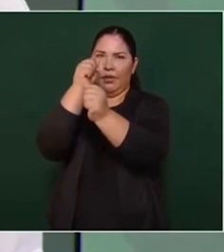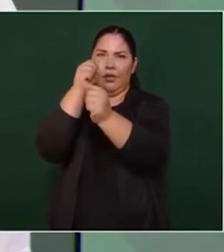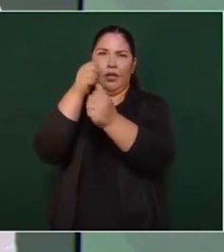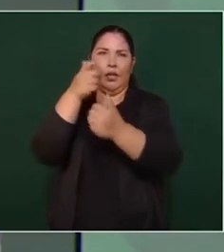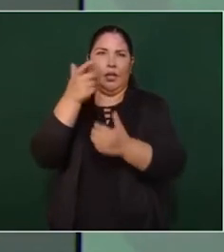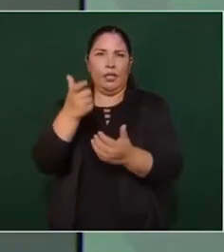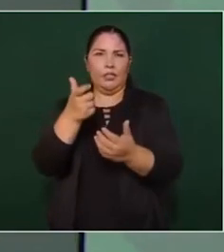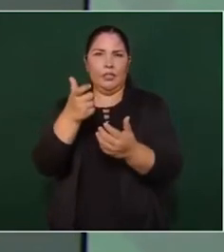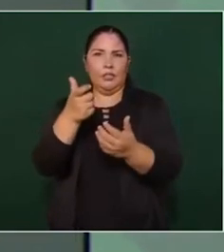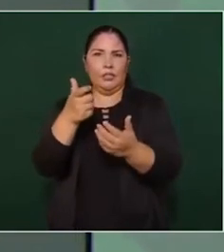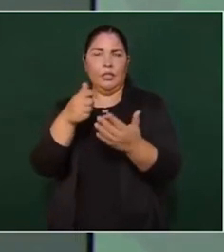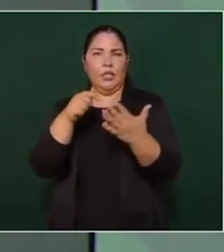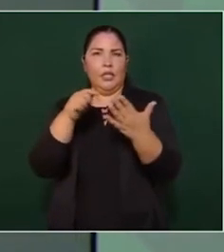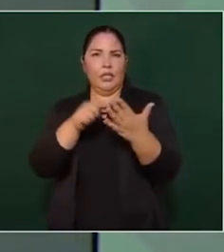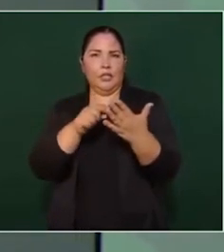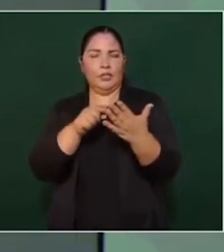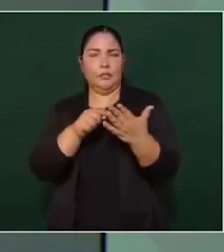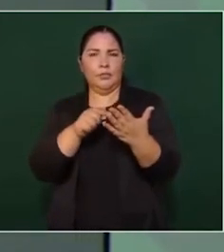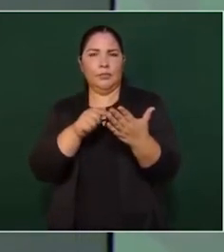Es un sistema